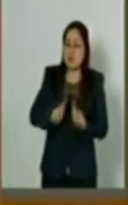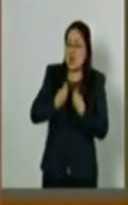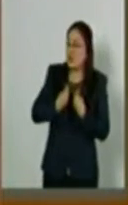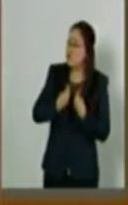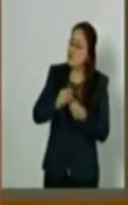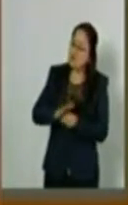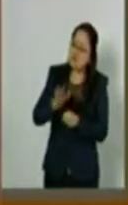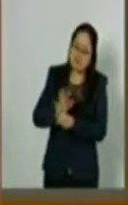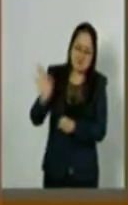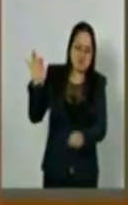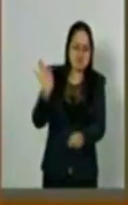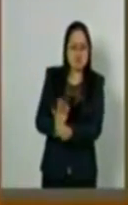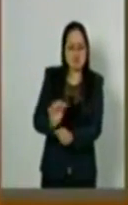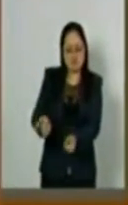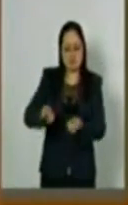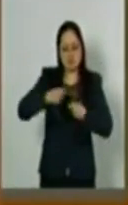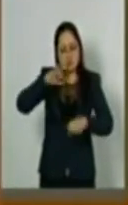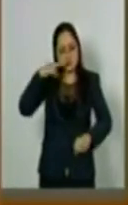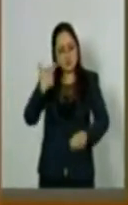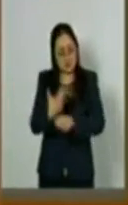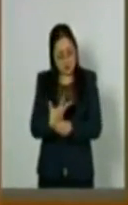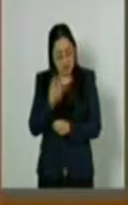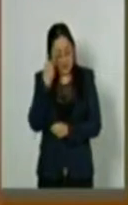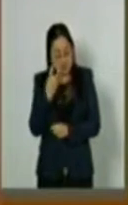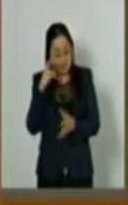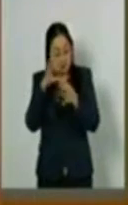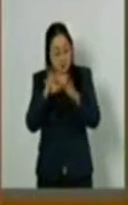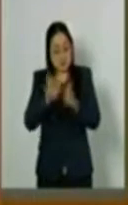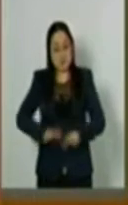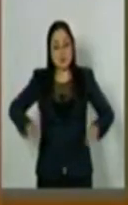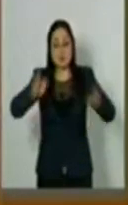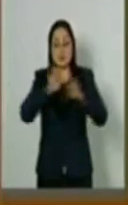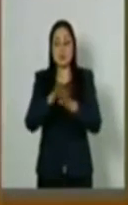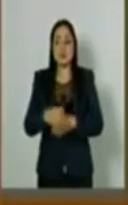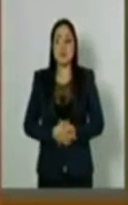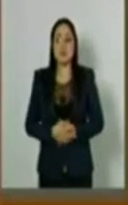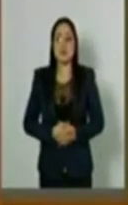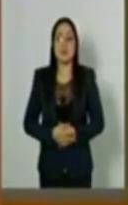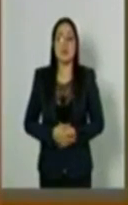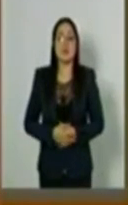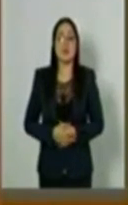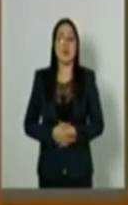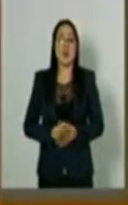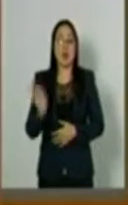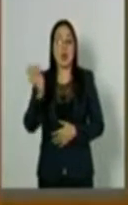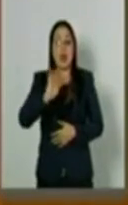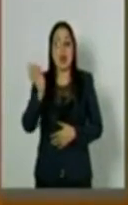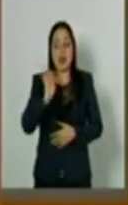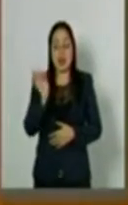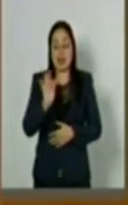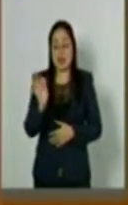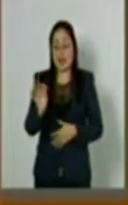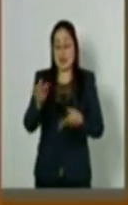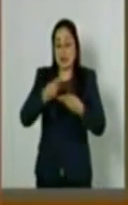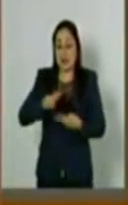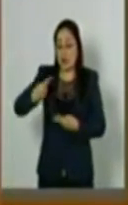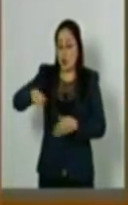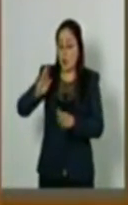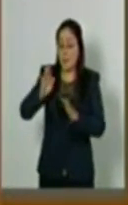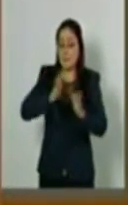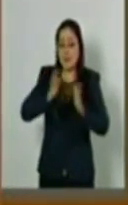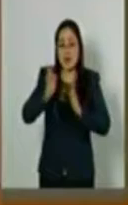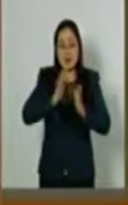por cumplir con la misión que se les otorga en la Constitución mexicana. Si solo a nuestras Fuerzas